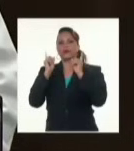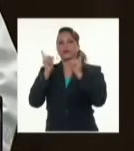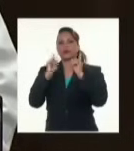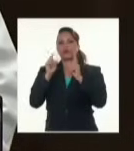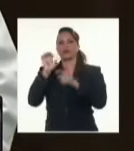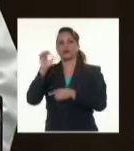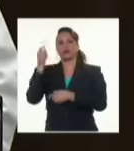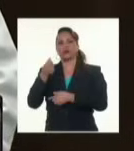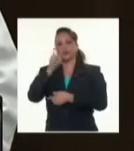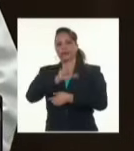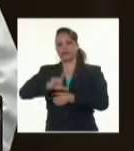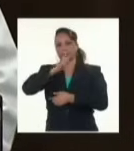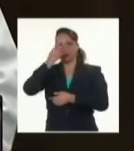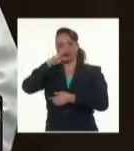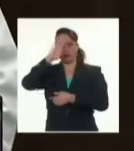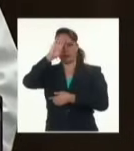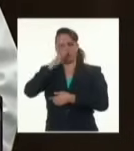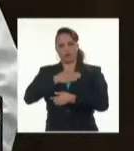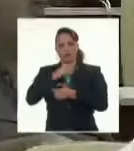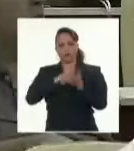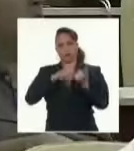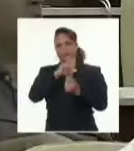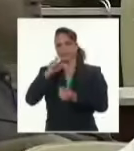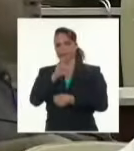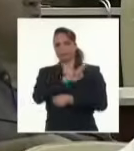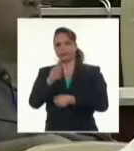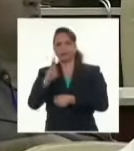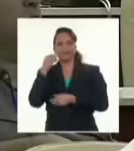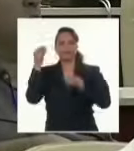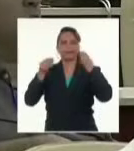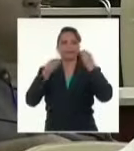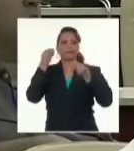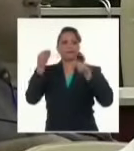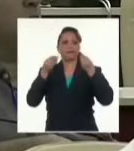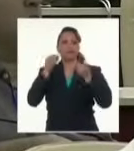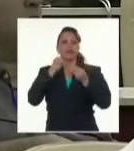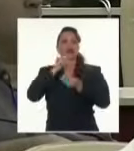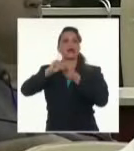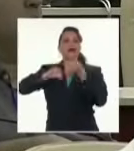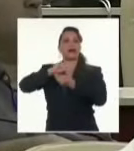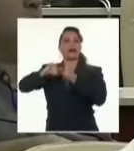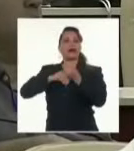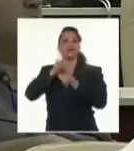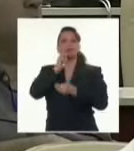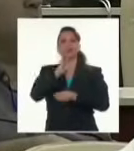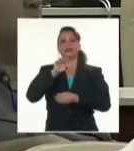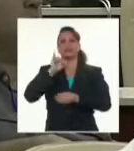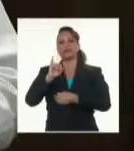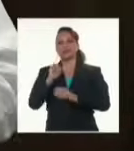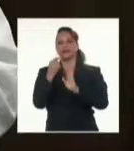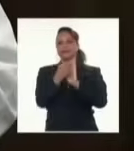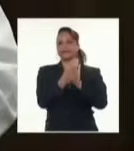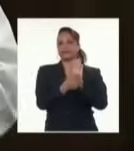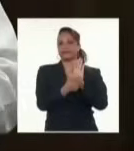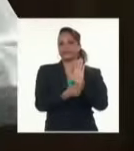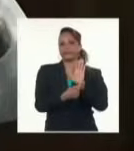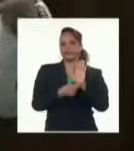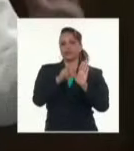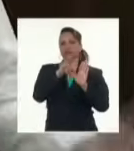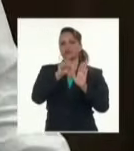ese ministro del partido y la revolución el análisis condujo a la modificación de 36 de los 201